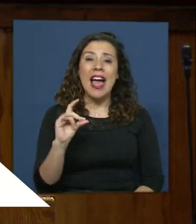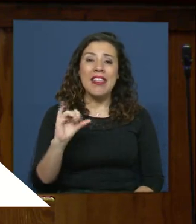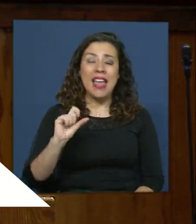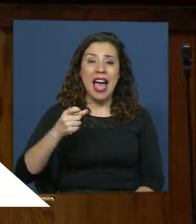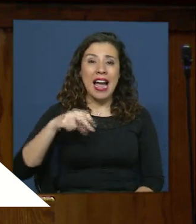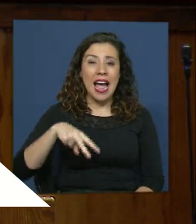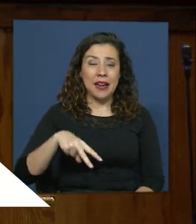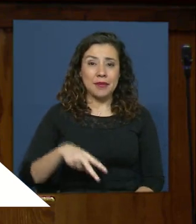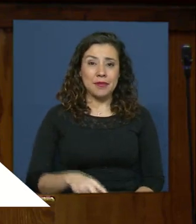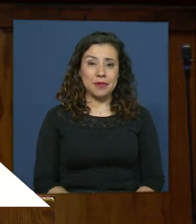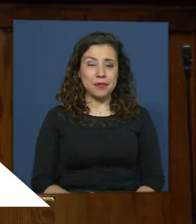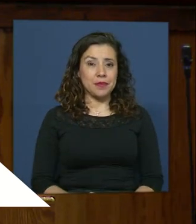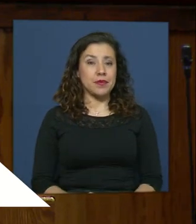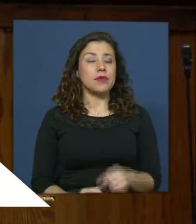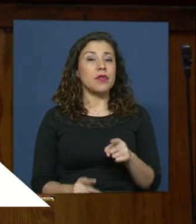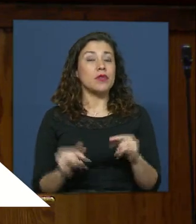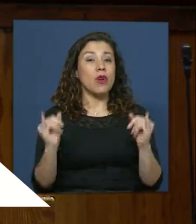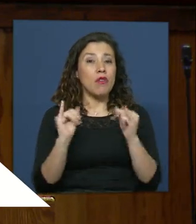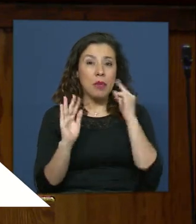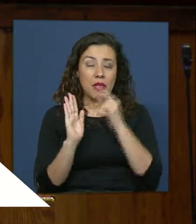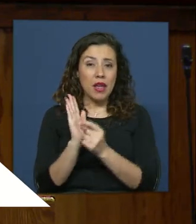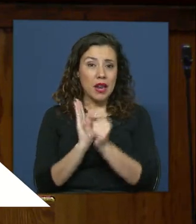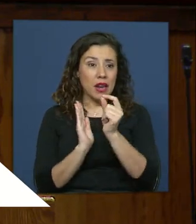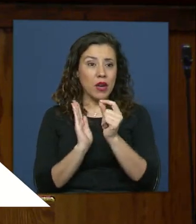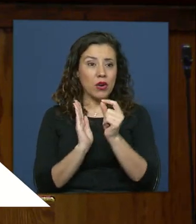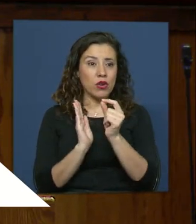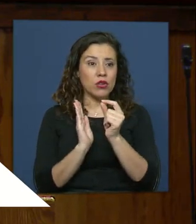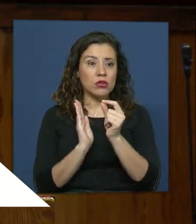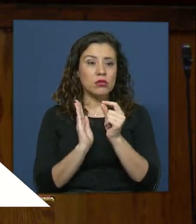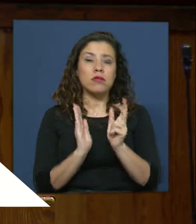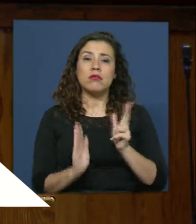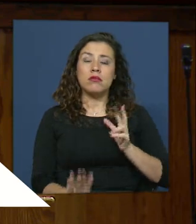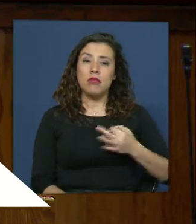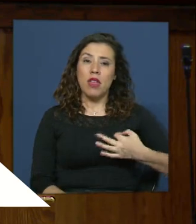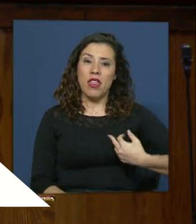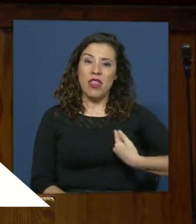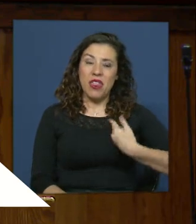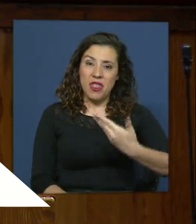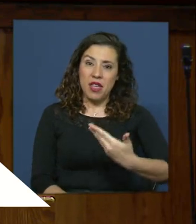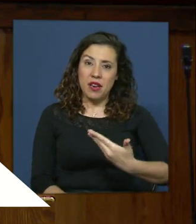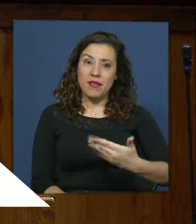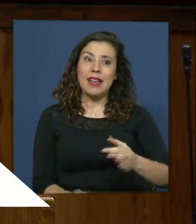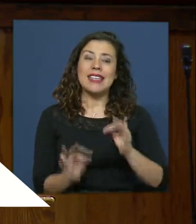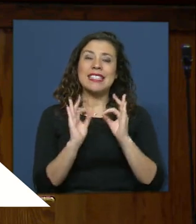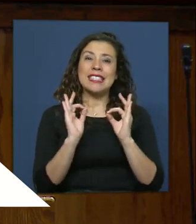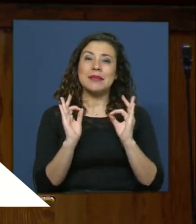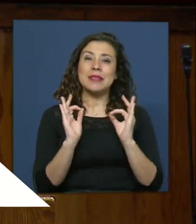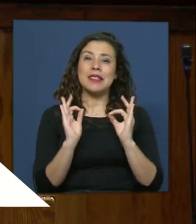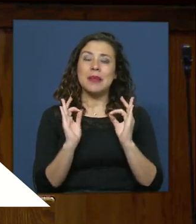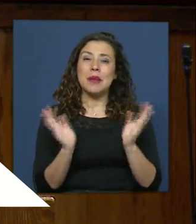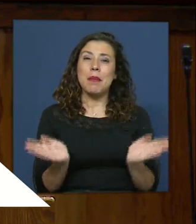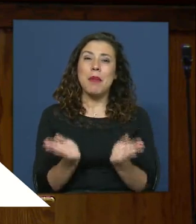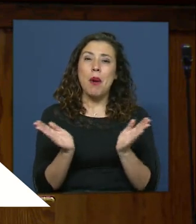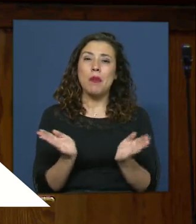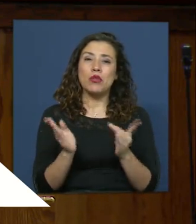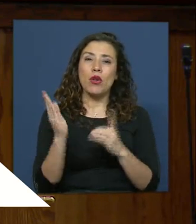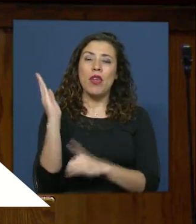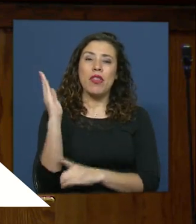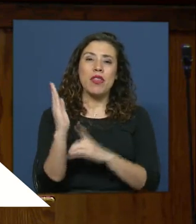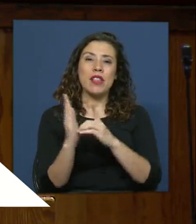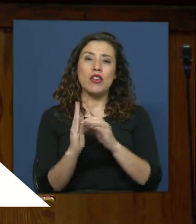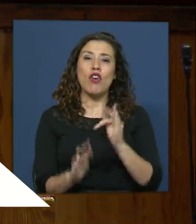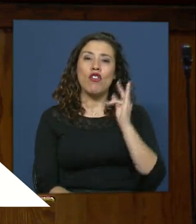canales australes, como un acto de reconocimiento, de dignificación y sobre todo de promoción para su desarrollo